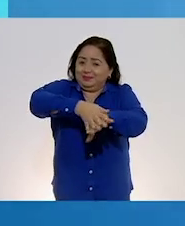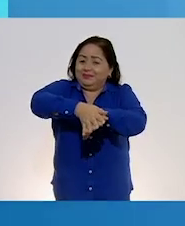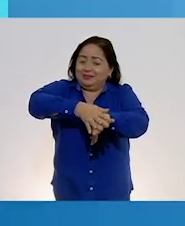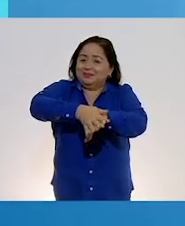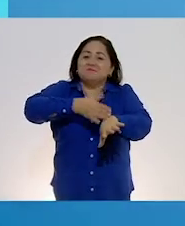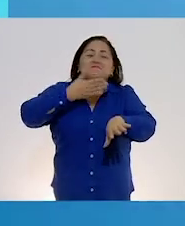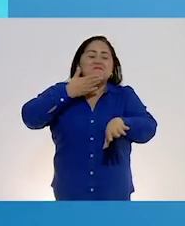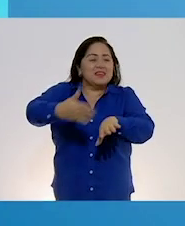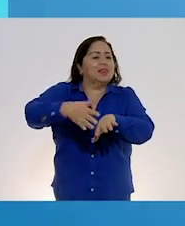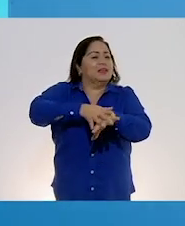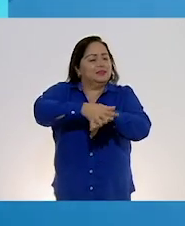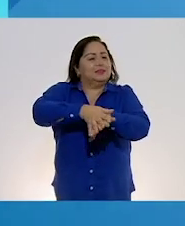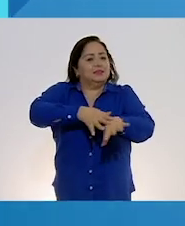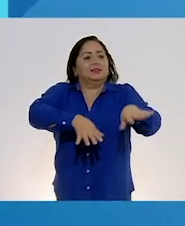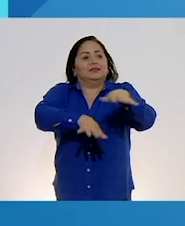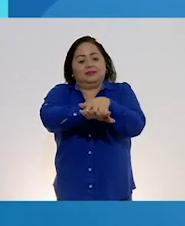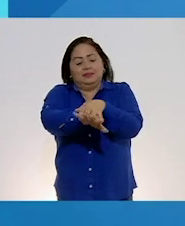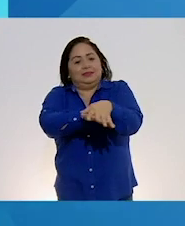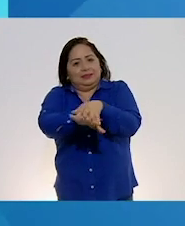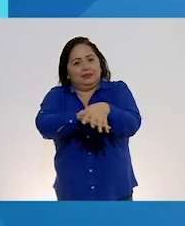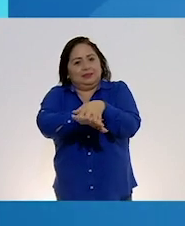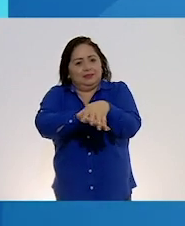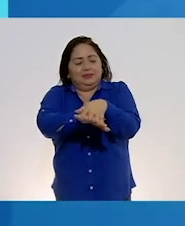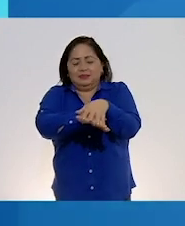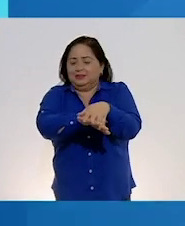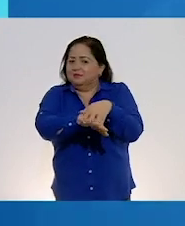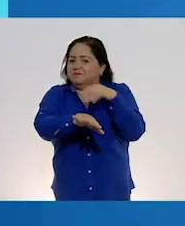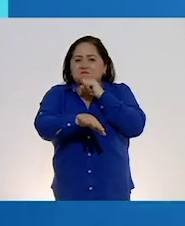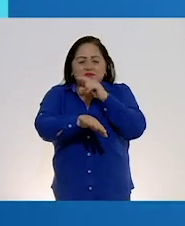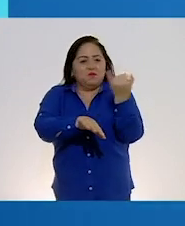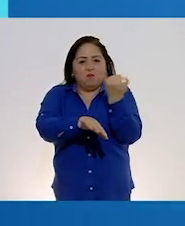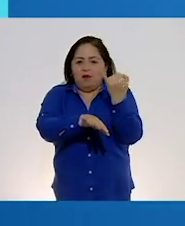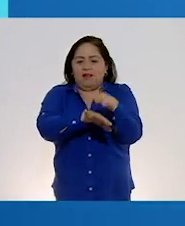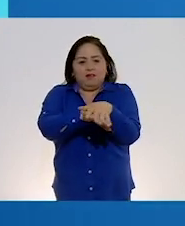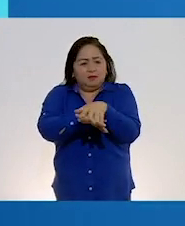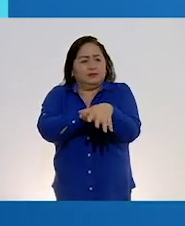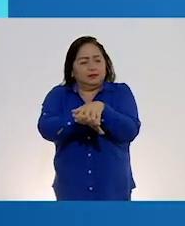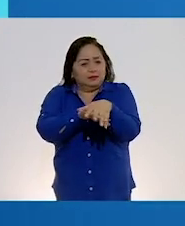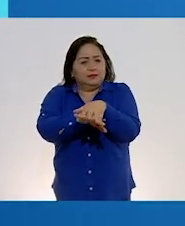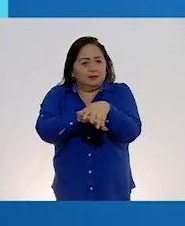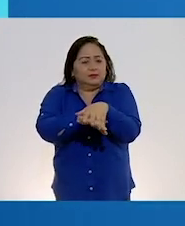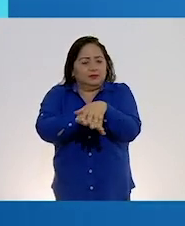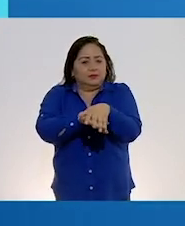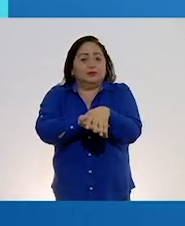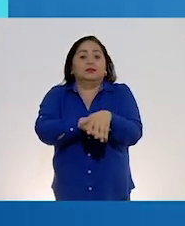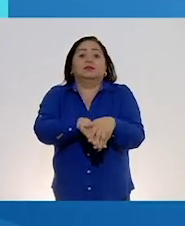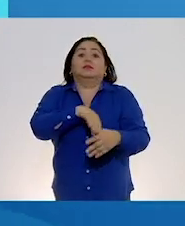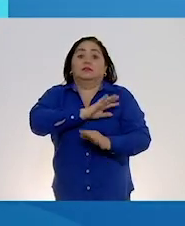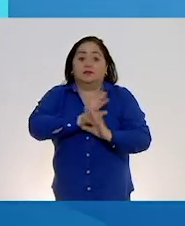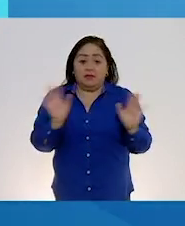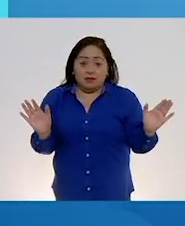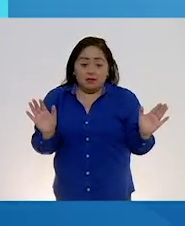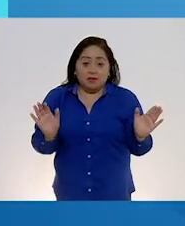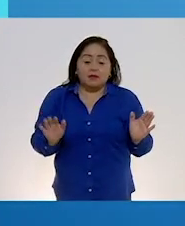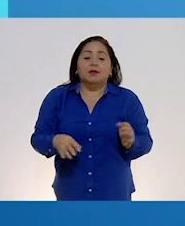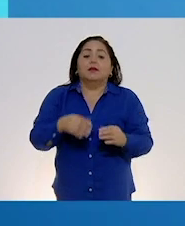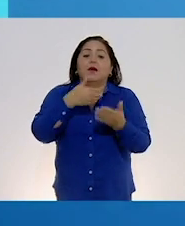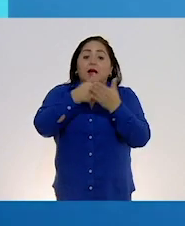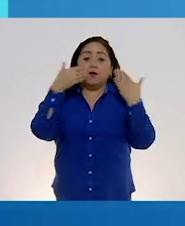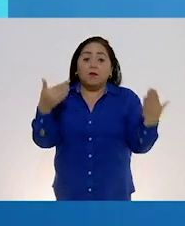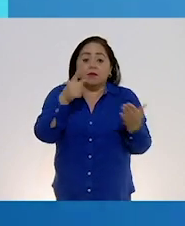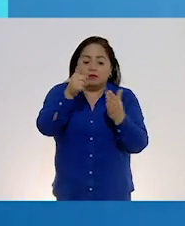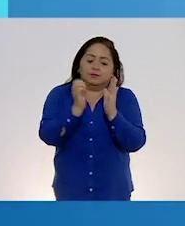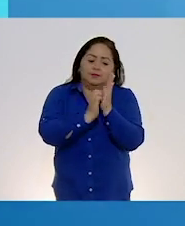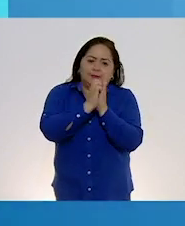dorso de la otra entrelazando los dedos. Repite lo mismo con la otra mano. Frota los dedos. Ahora,